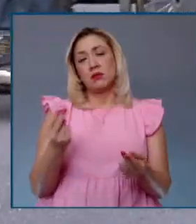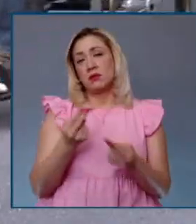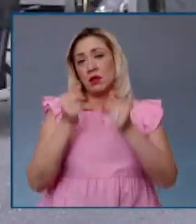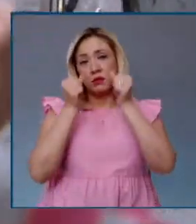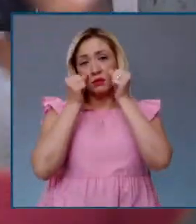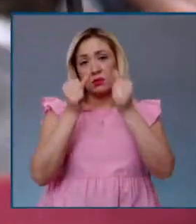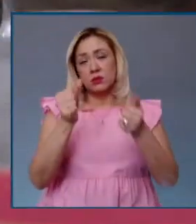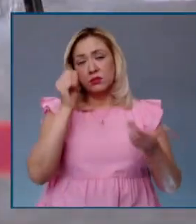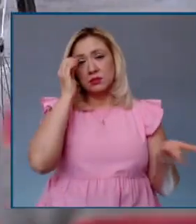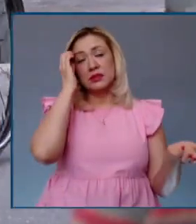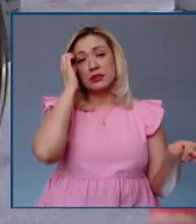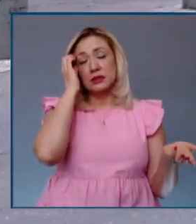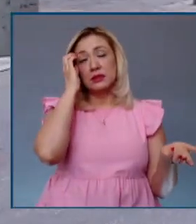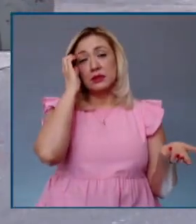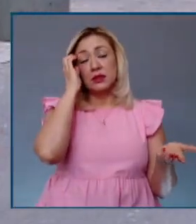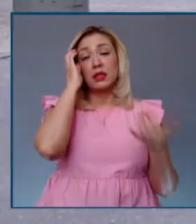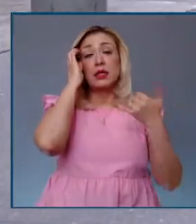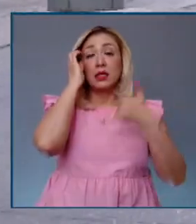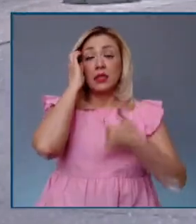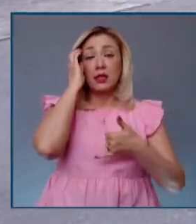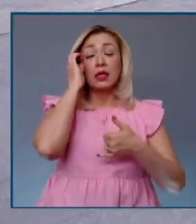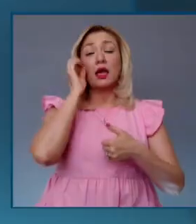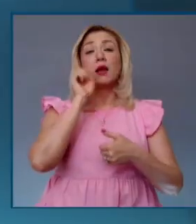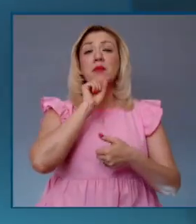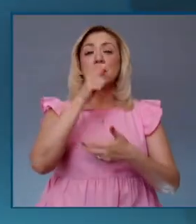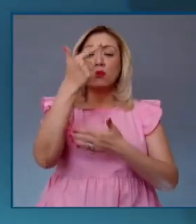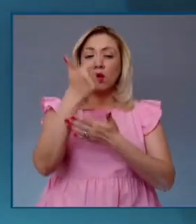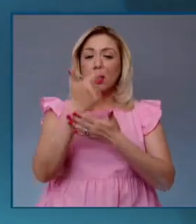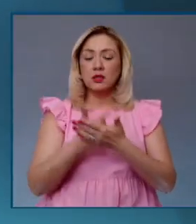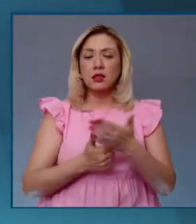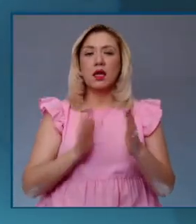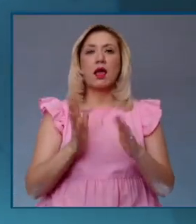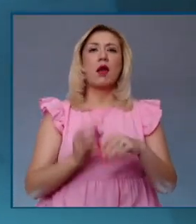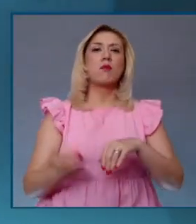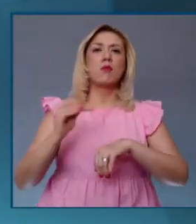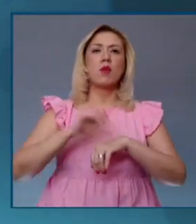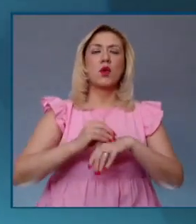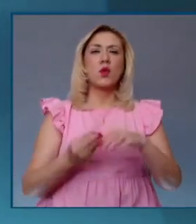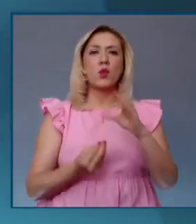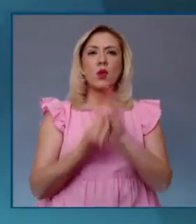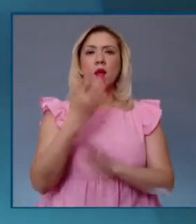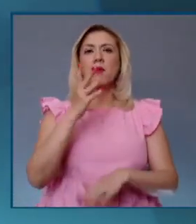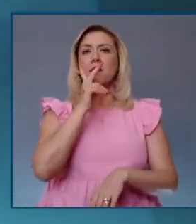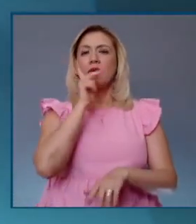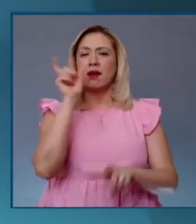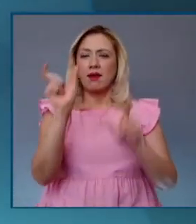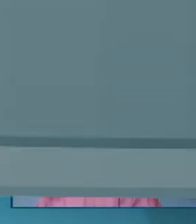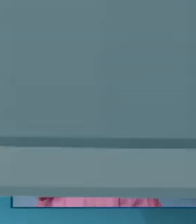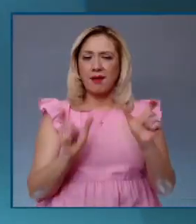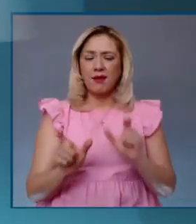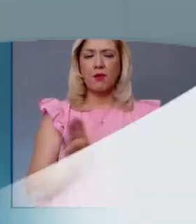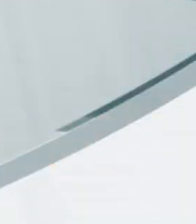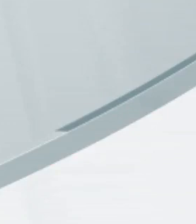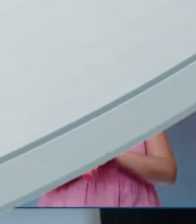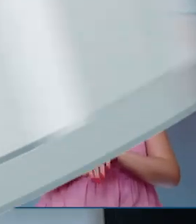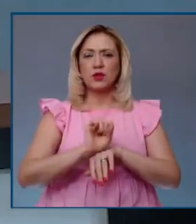de que enlista desarrollos innovadores en el lenguaje jurídico y su impacto en el acceso a la justicia.